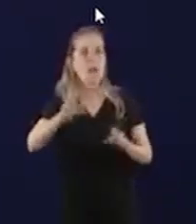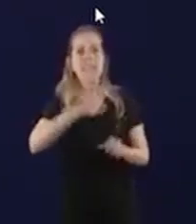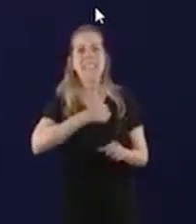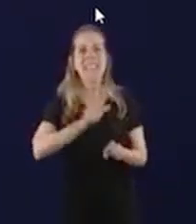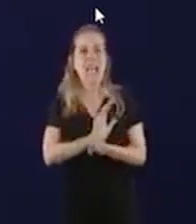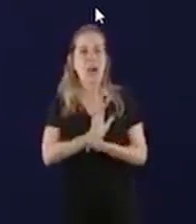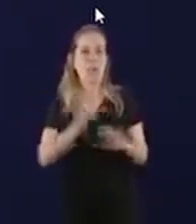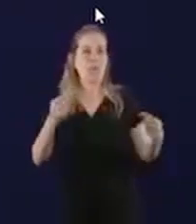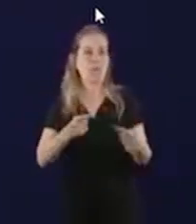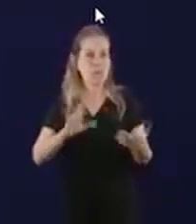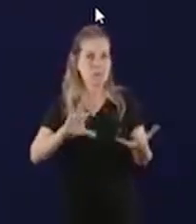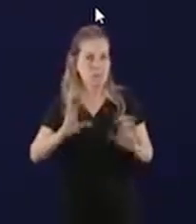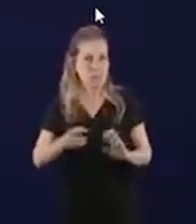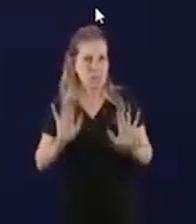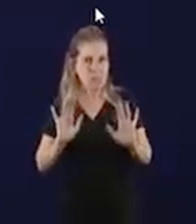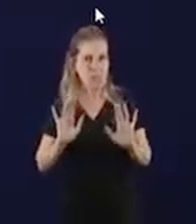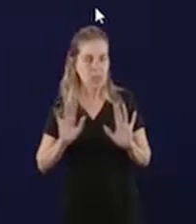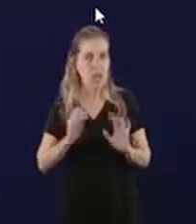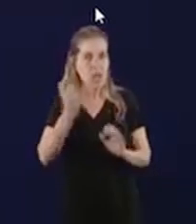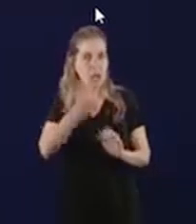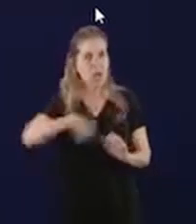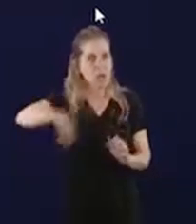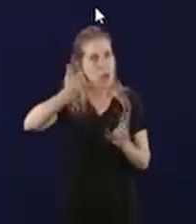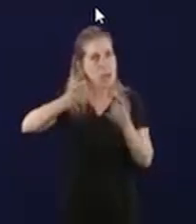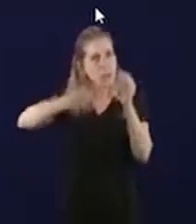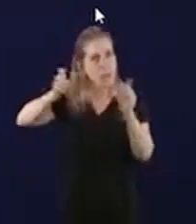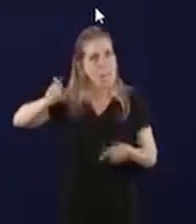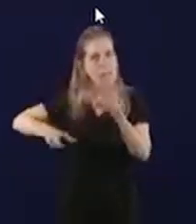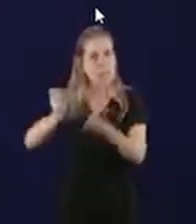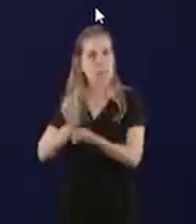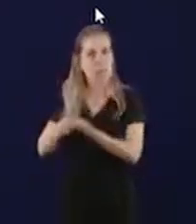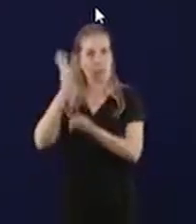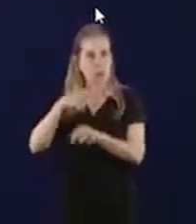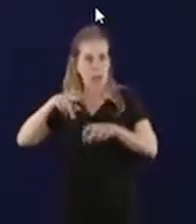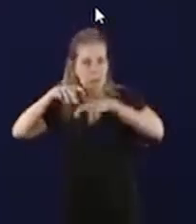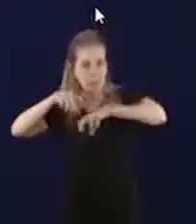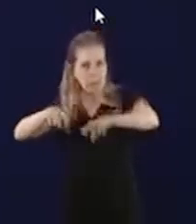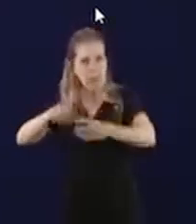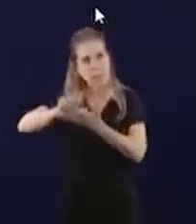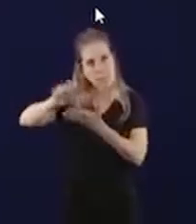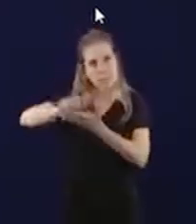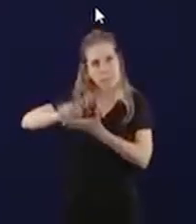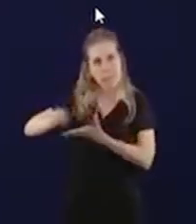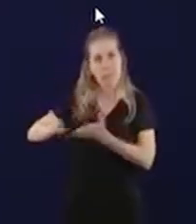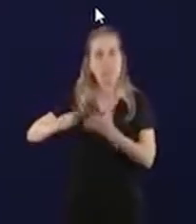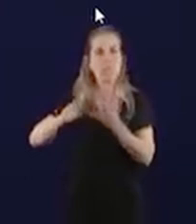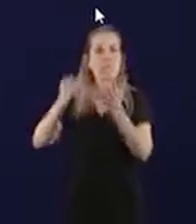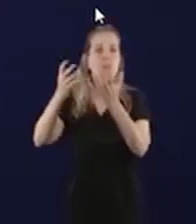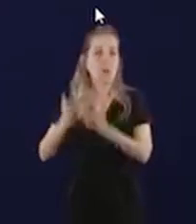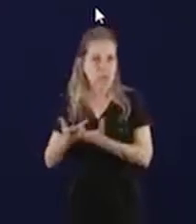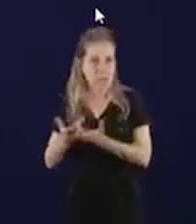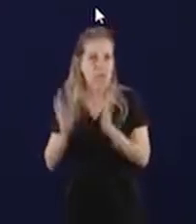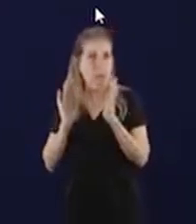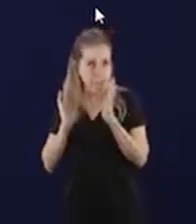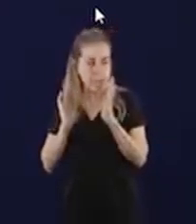sector desde ya eh tenemos mucho expertiz Pero por supuesto que también eh uno puede suponer que como cualquier ser humano